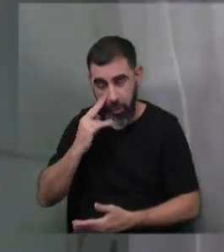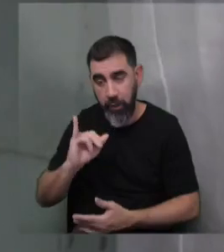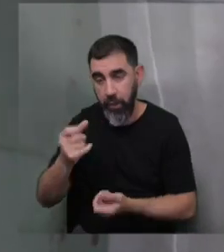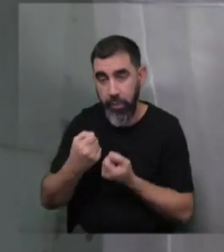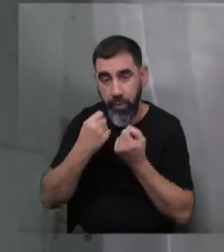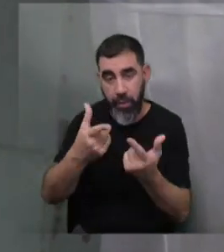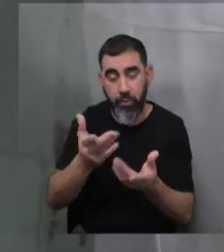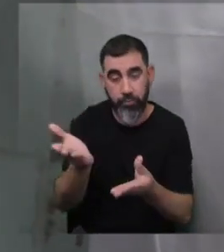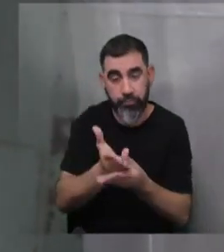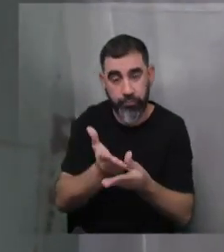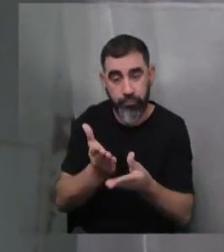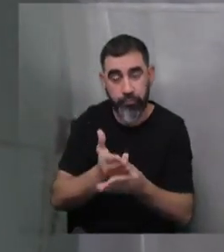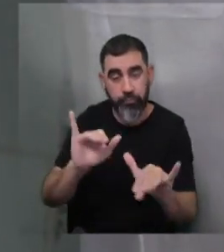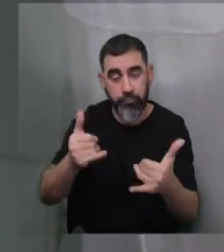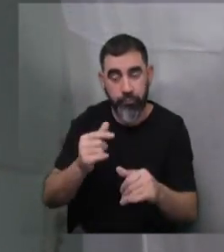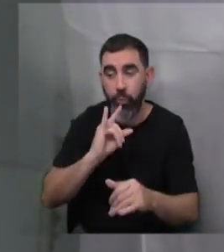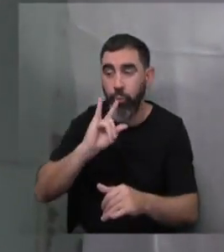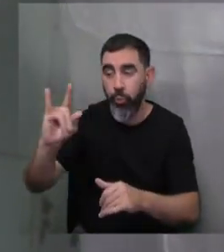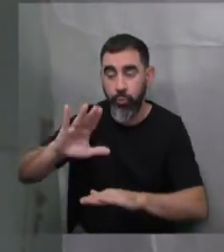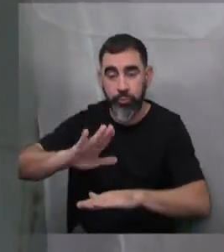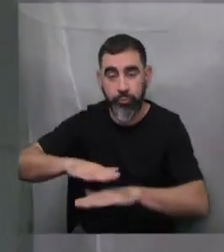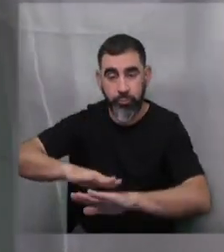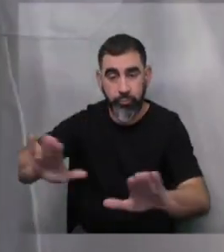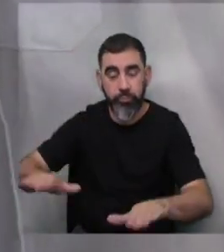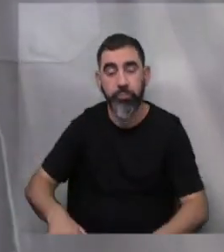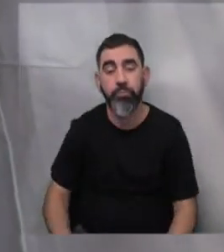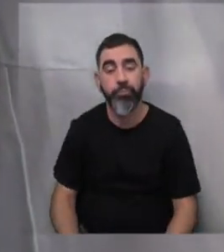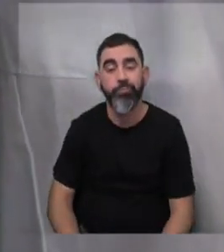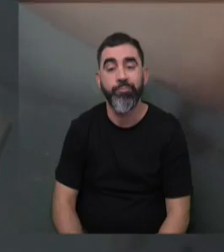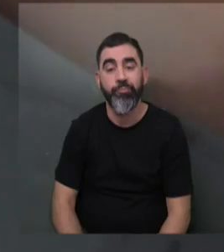la documentación y ellos ya se encargan de hacer efectiva la donación.